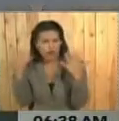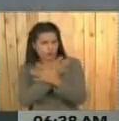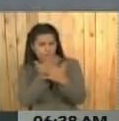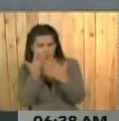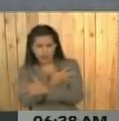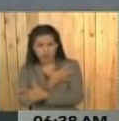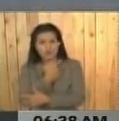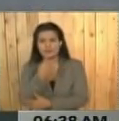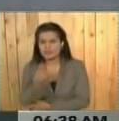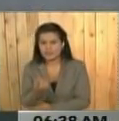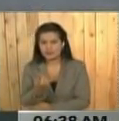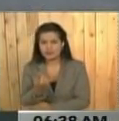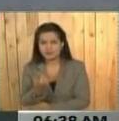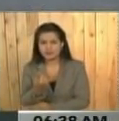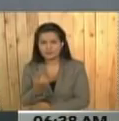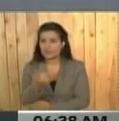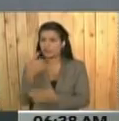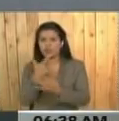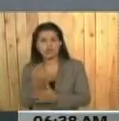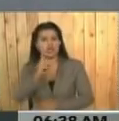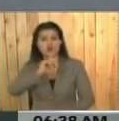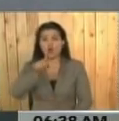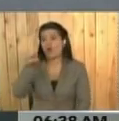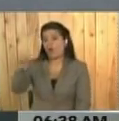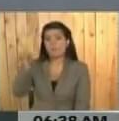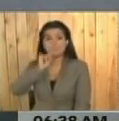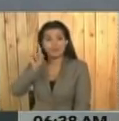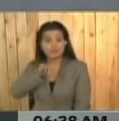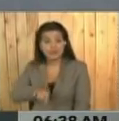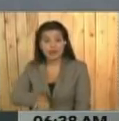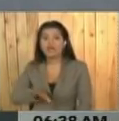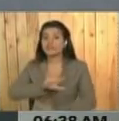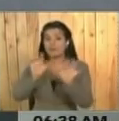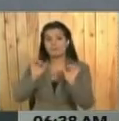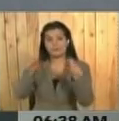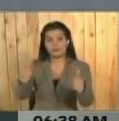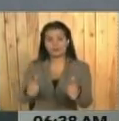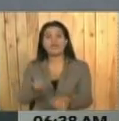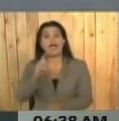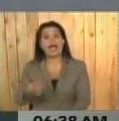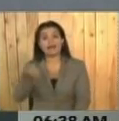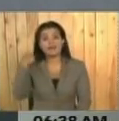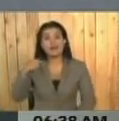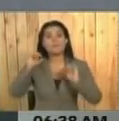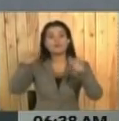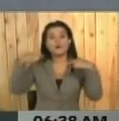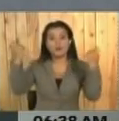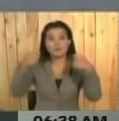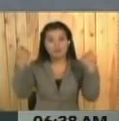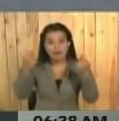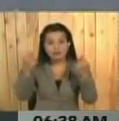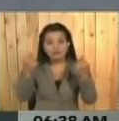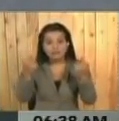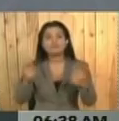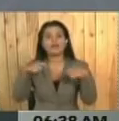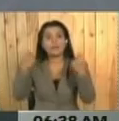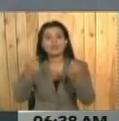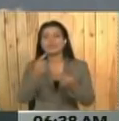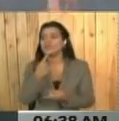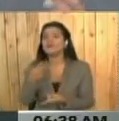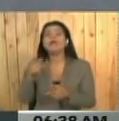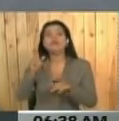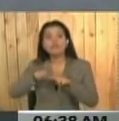dicen no Mira este eso es mentira comenzó fíjate ayer comenzó una campaña que van a robar a los niños